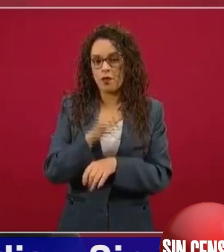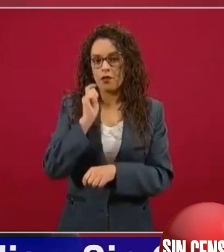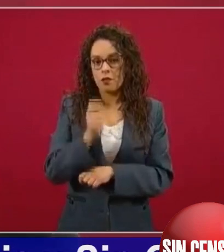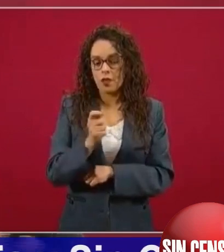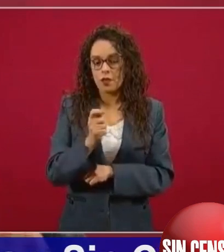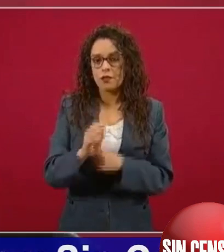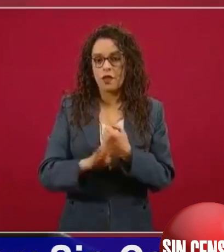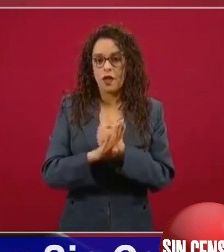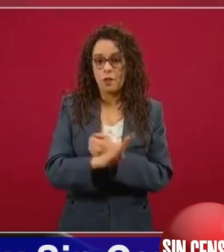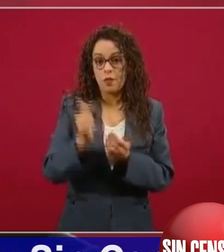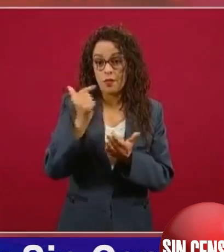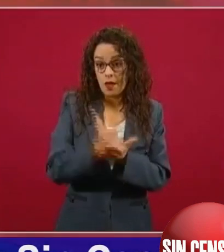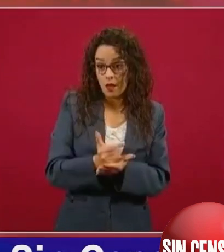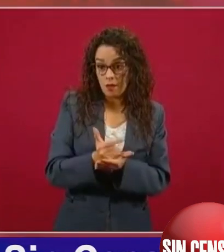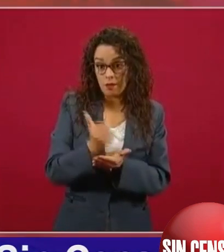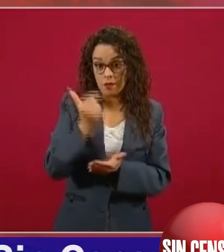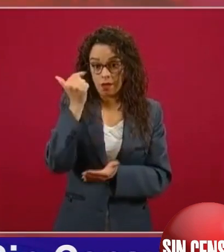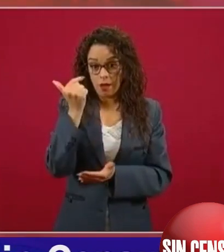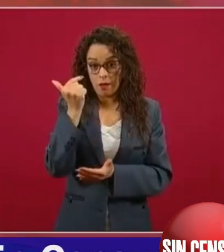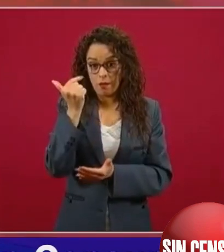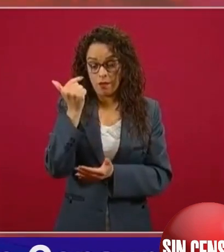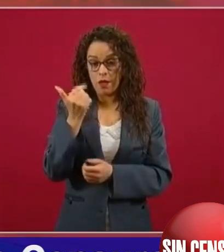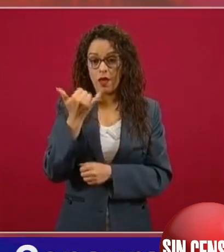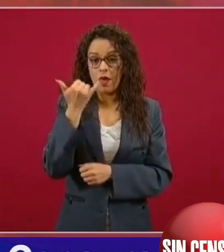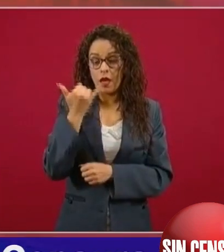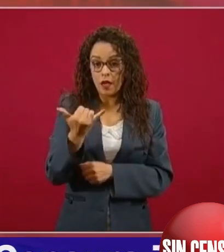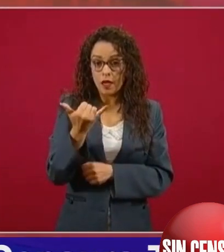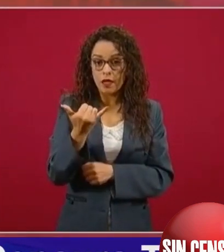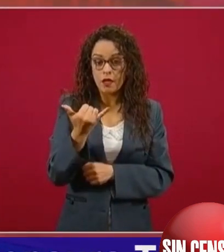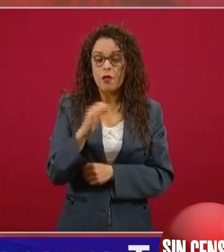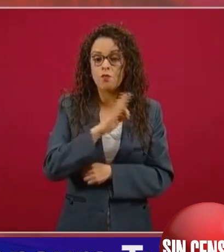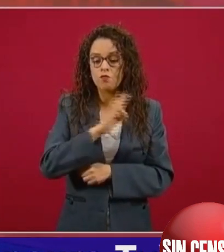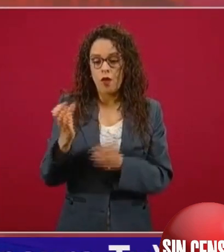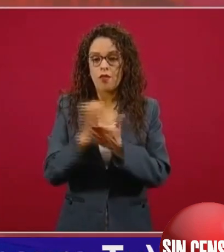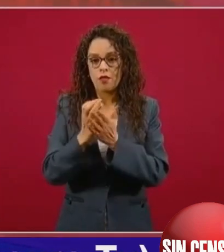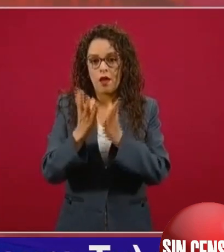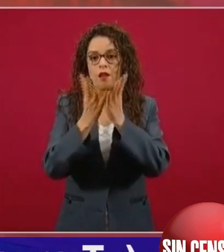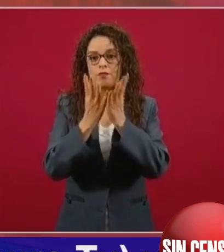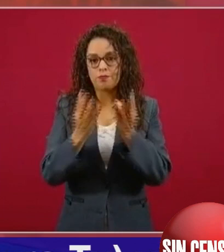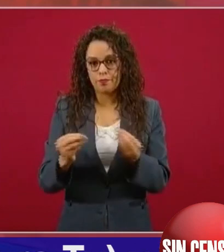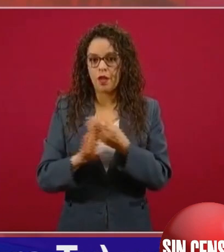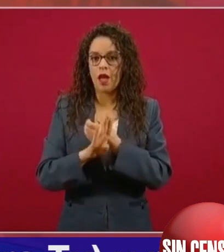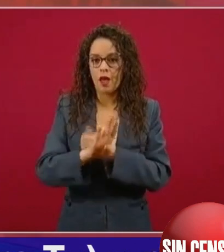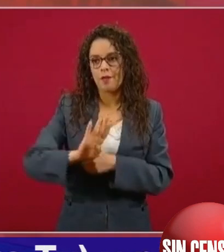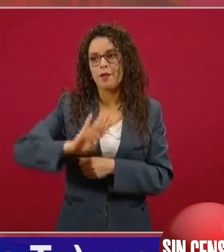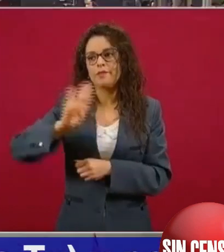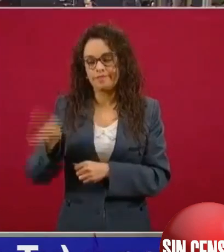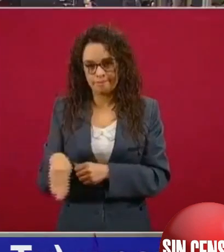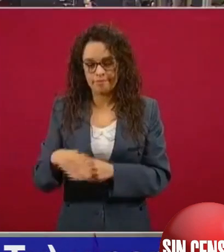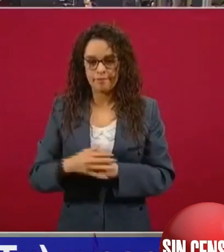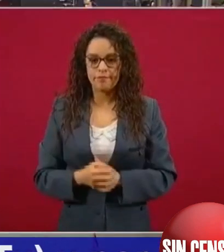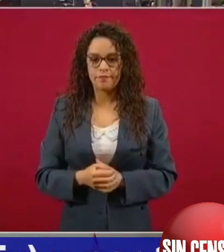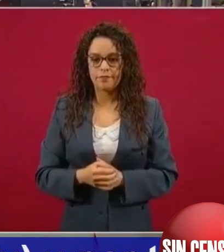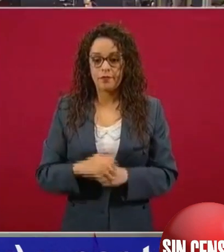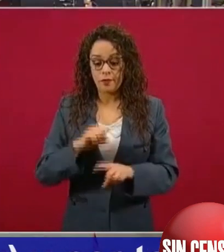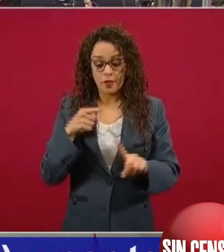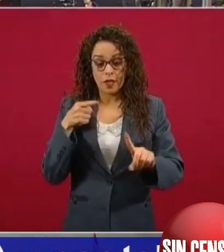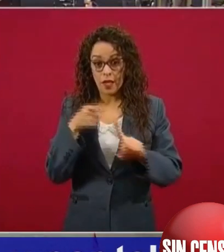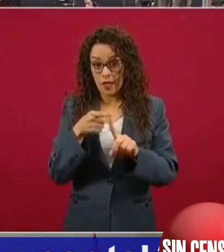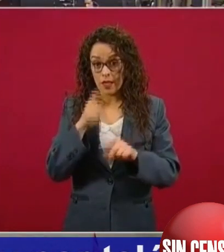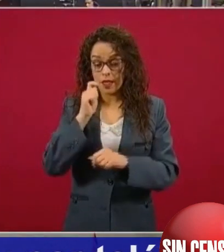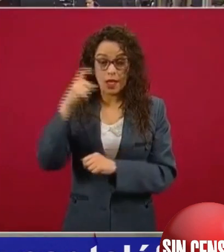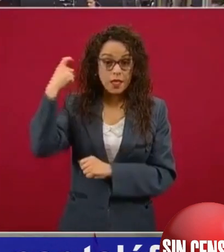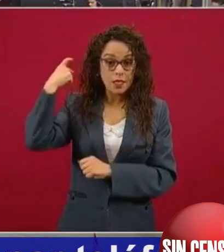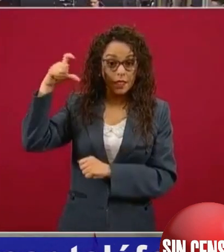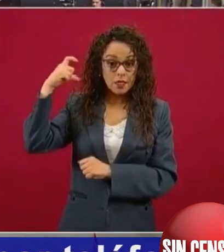y una enfermedad que, aunque grave, pudiera terminar en una recuperación satisfactoria. Sobre el caso específico de Querétaro, me gustaría si me